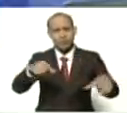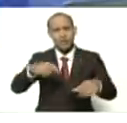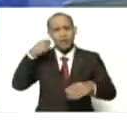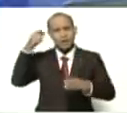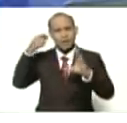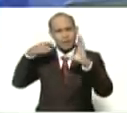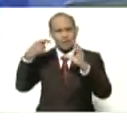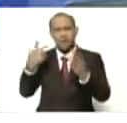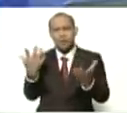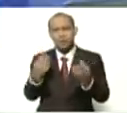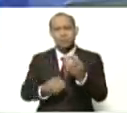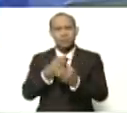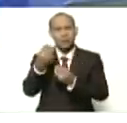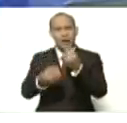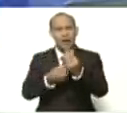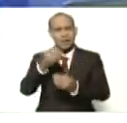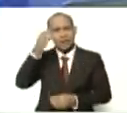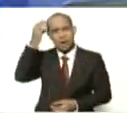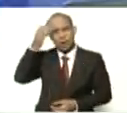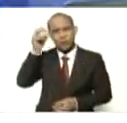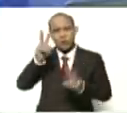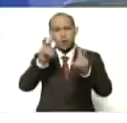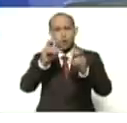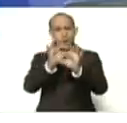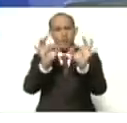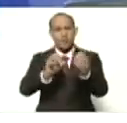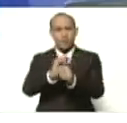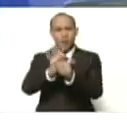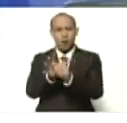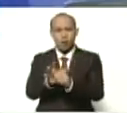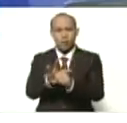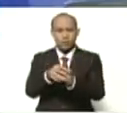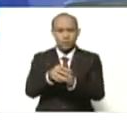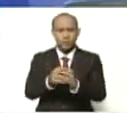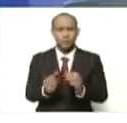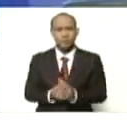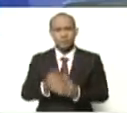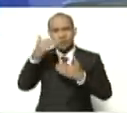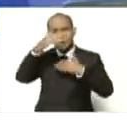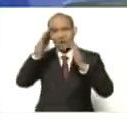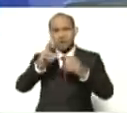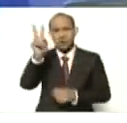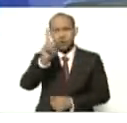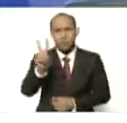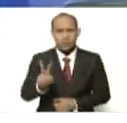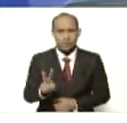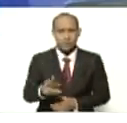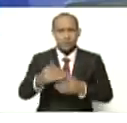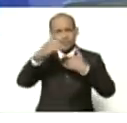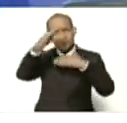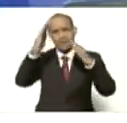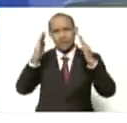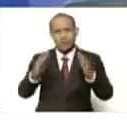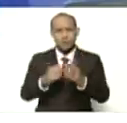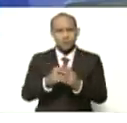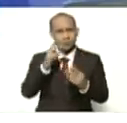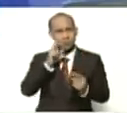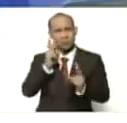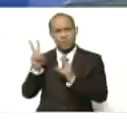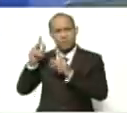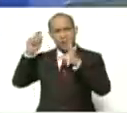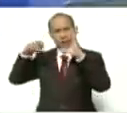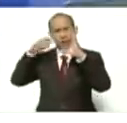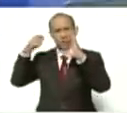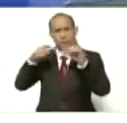que crea conciencia sobre la nueva variante atención venezuela atención vamos a ver este vídeo